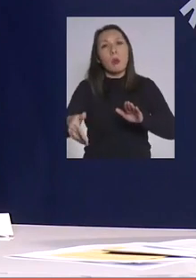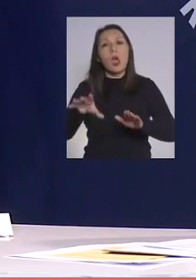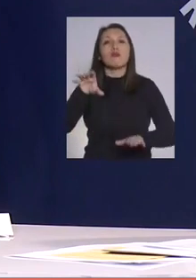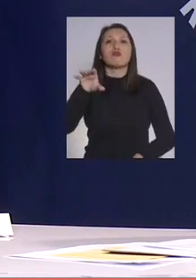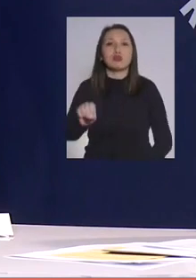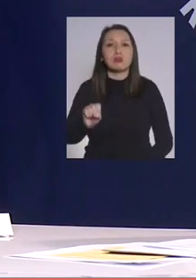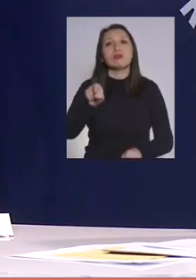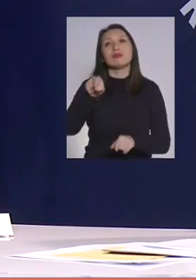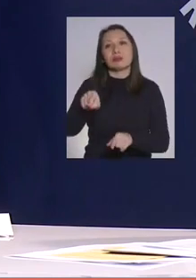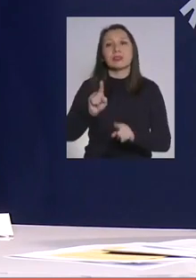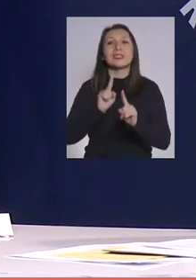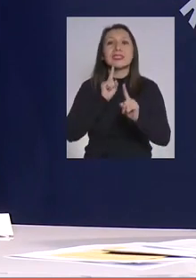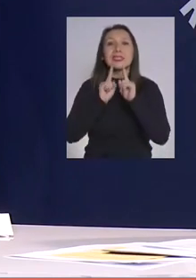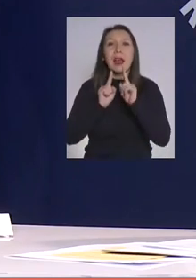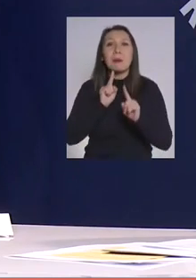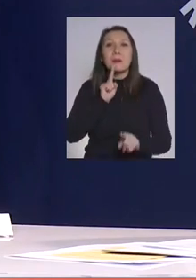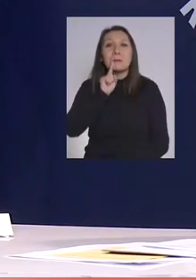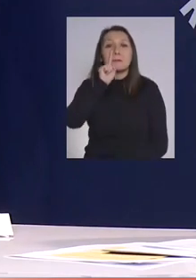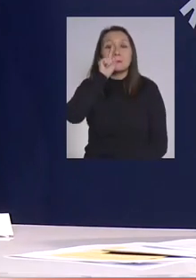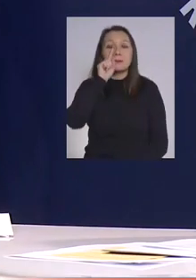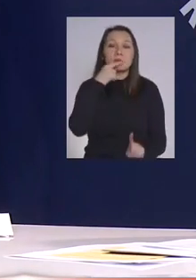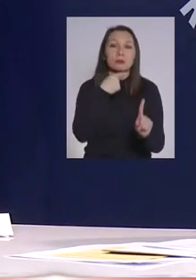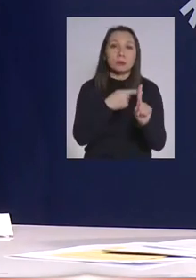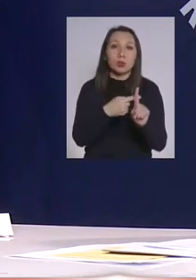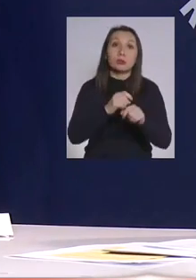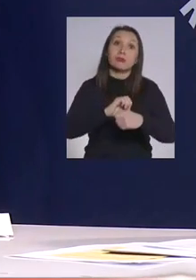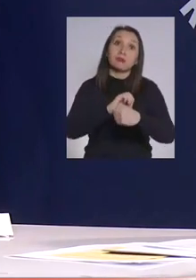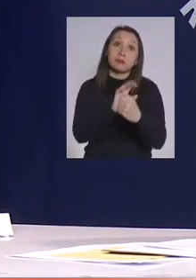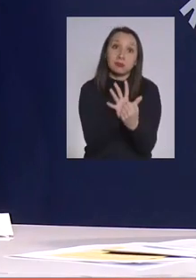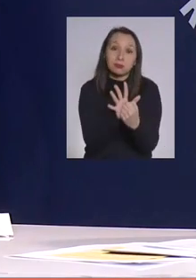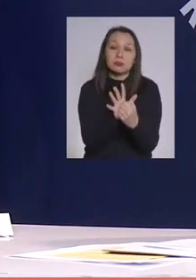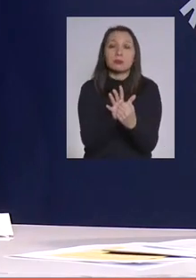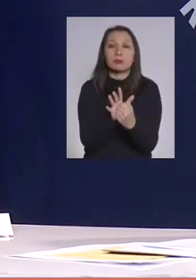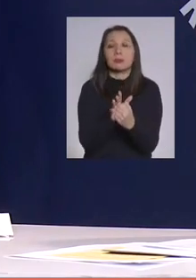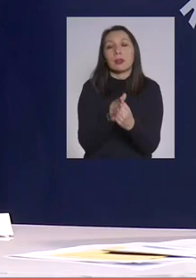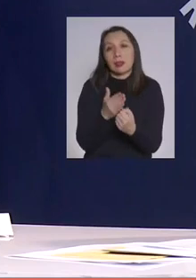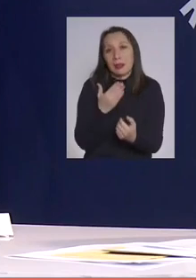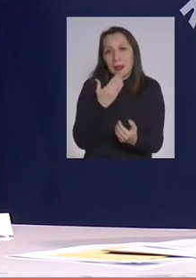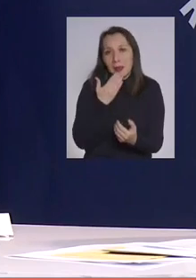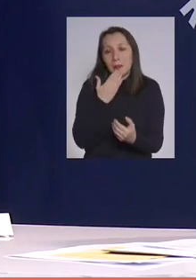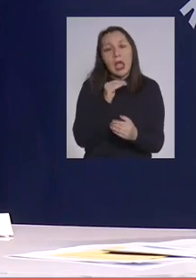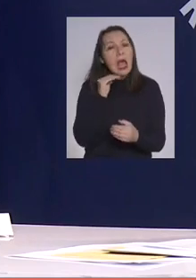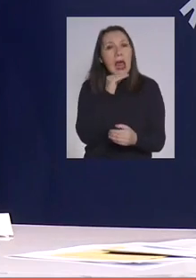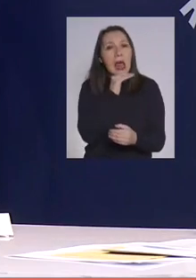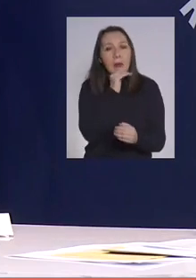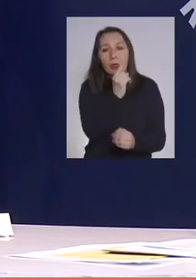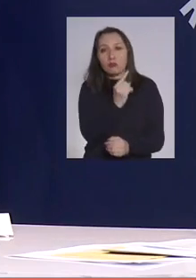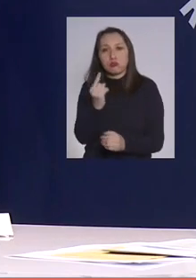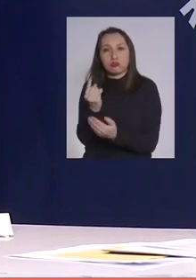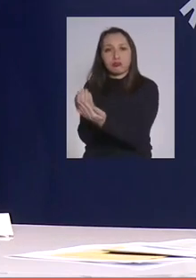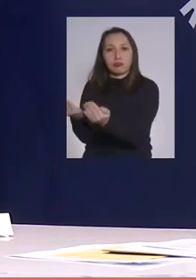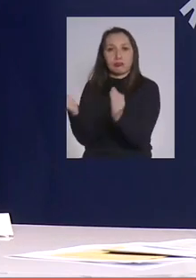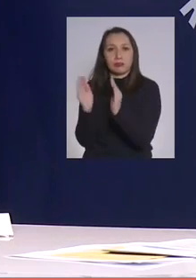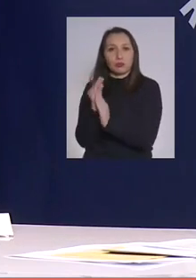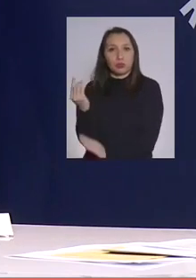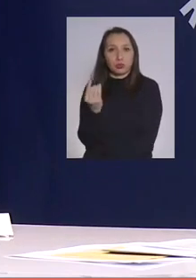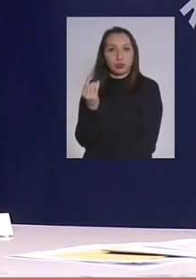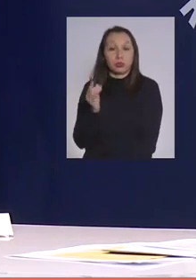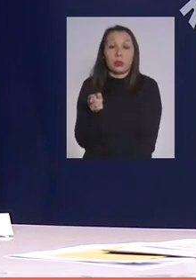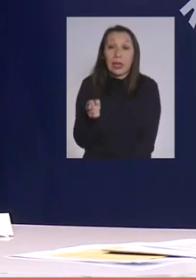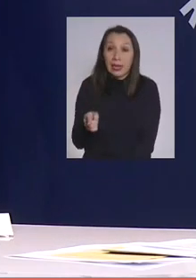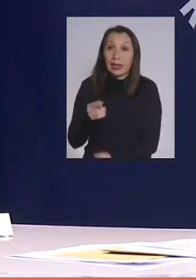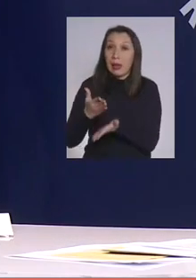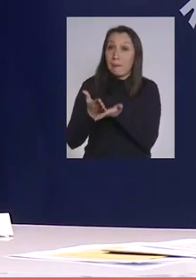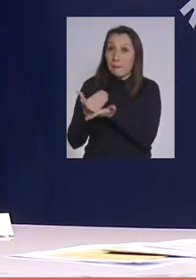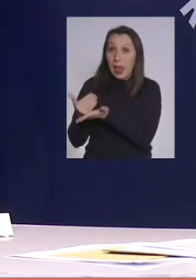detectadas como que se re positivo osea kobe dispositivo y aisladas oportunamente por lo tanto dentro de